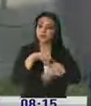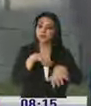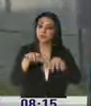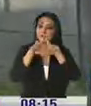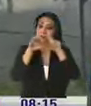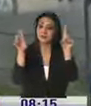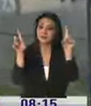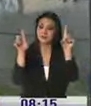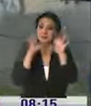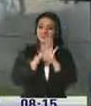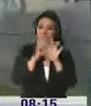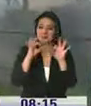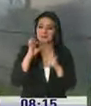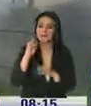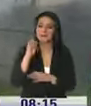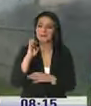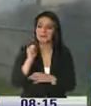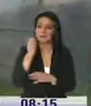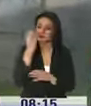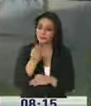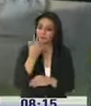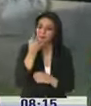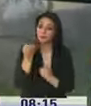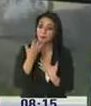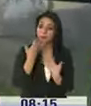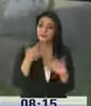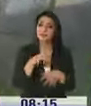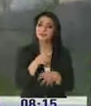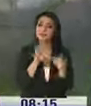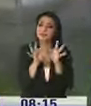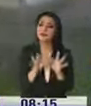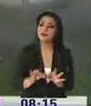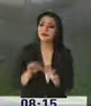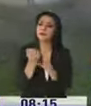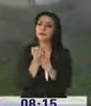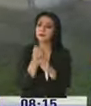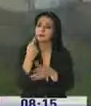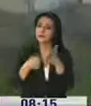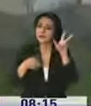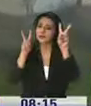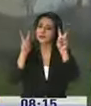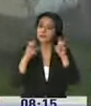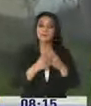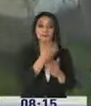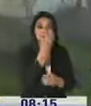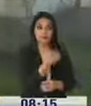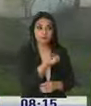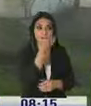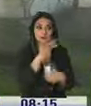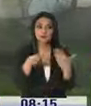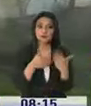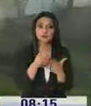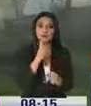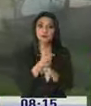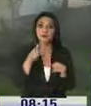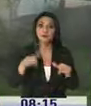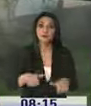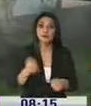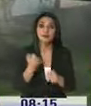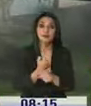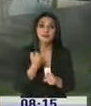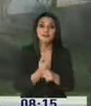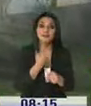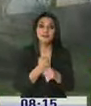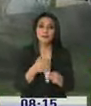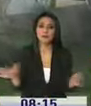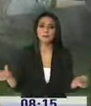Maceo. Muy buenos días, entonces coméntenos qué trabajos se hicieron aquí. Buenos días con todos. Bueno, el trabajo que se ha hecho acá es de